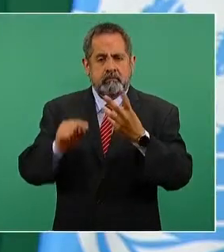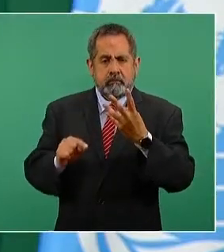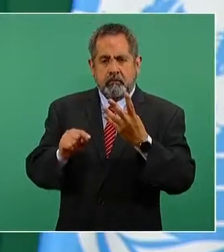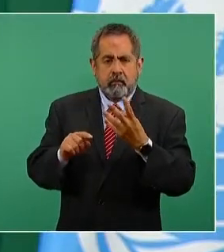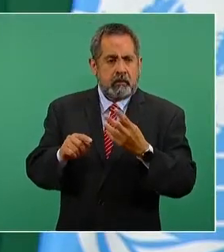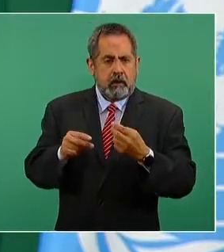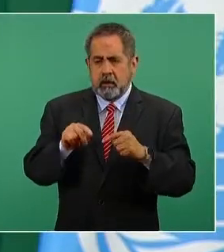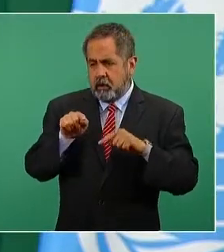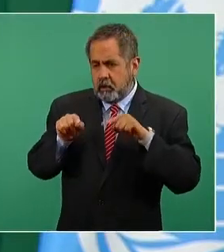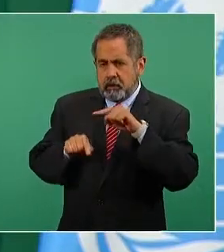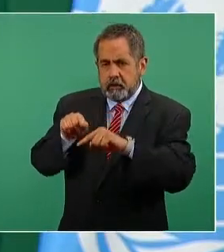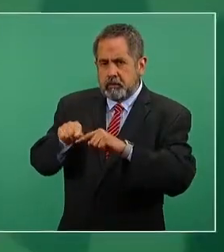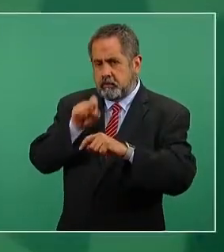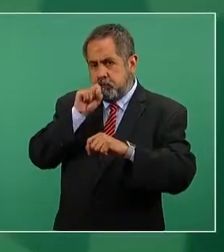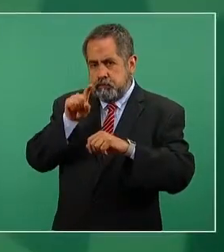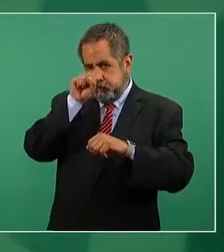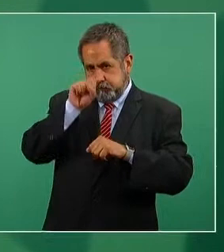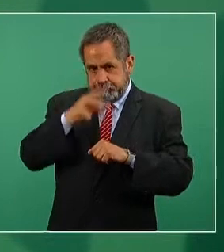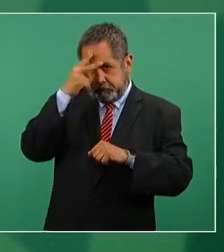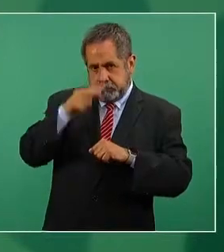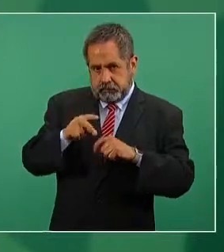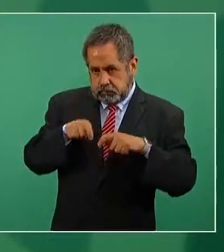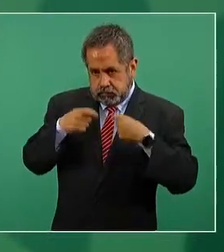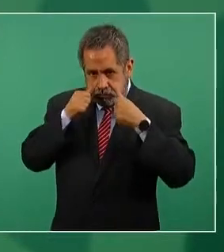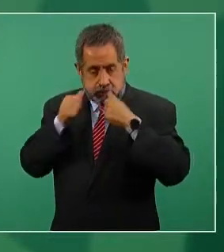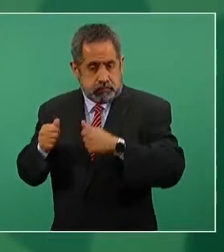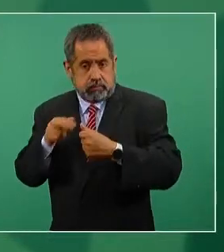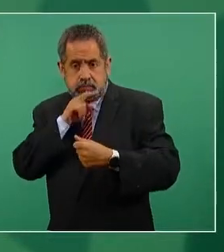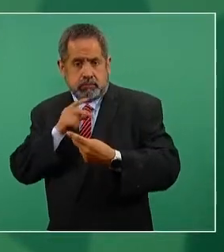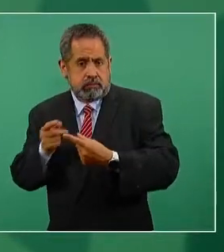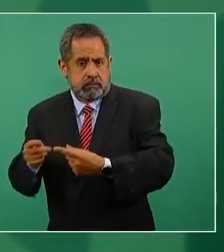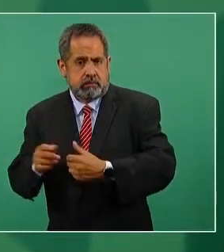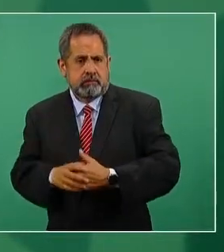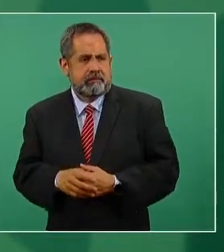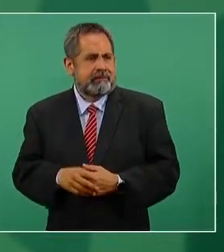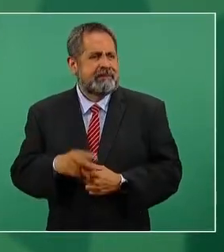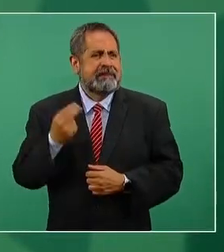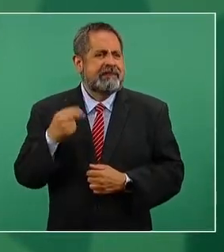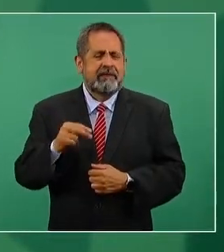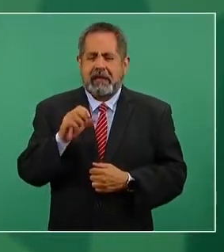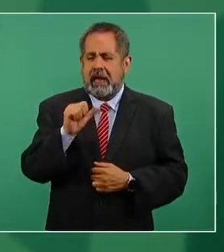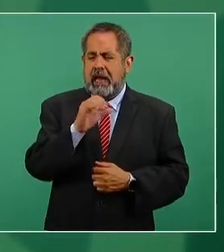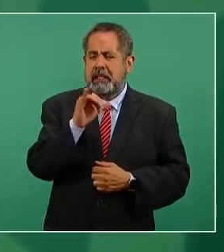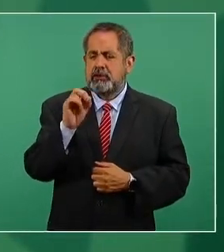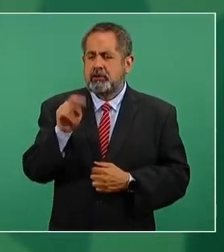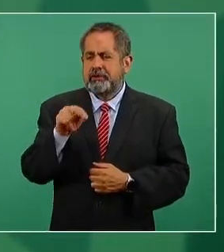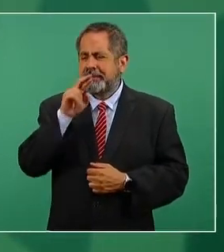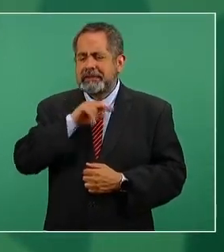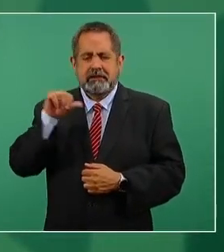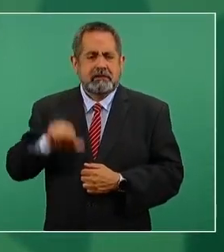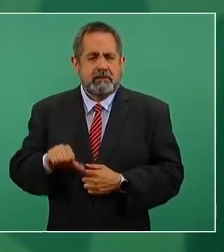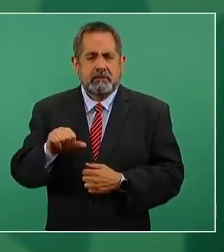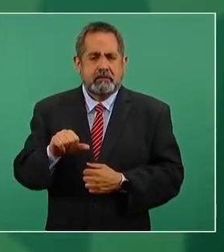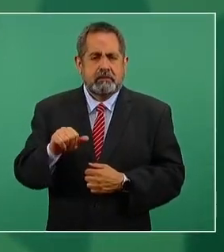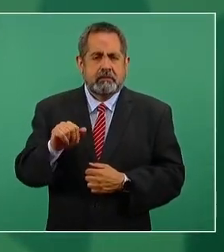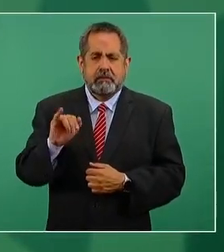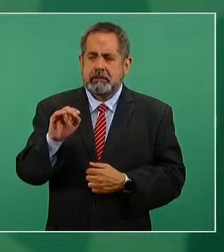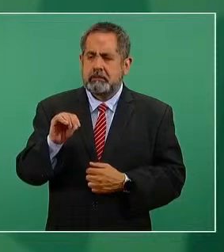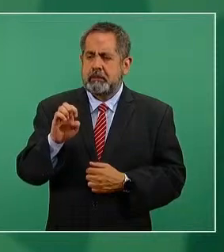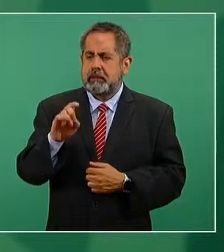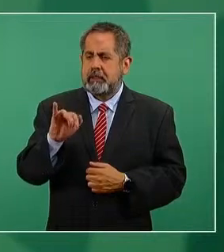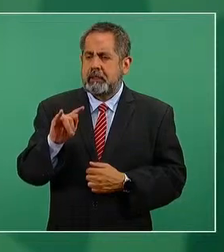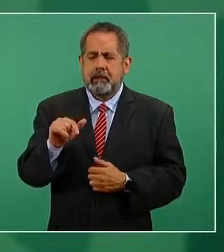inversiones que podrían incluir al sur de México. ¿Qué es acción inmediata? Bueno, pues hay un efecto